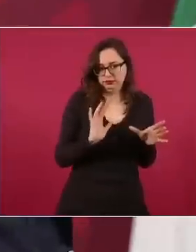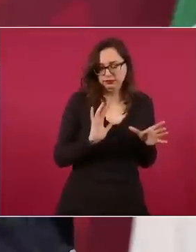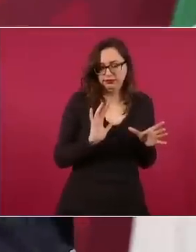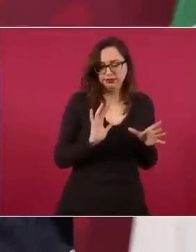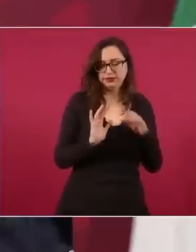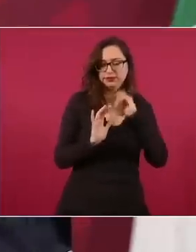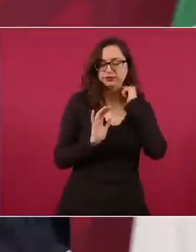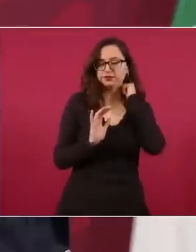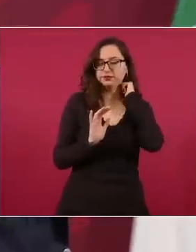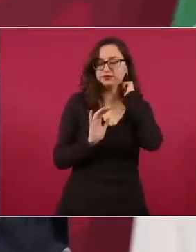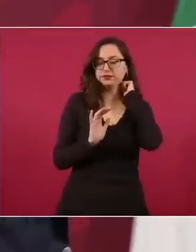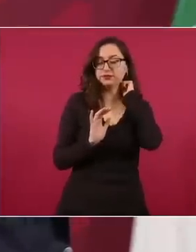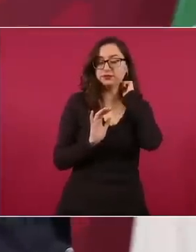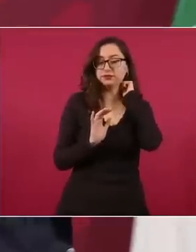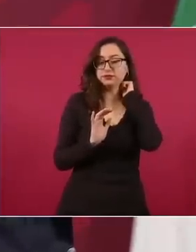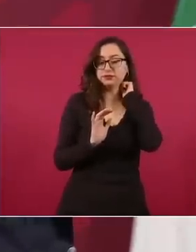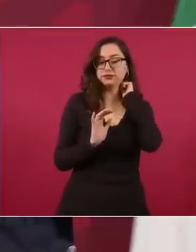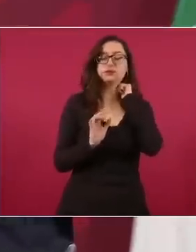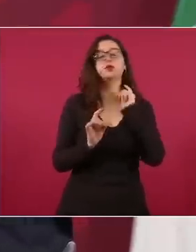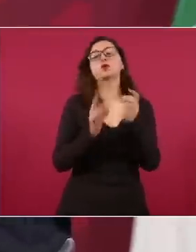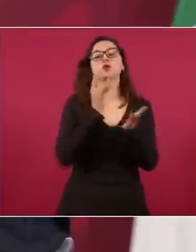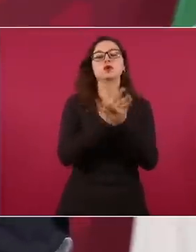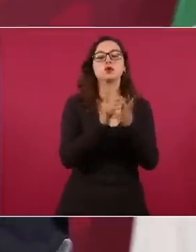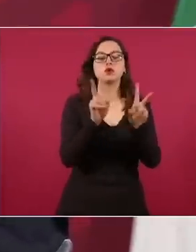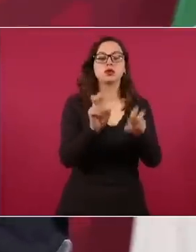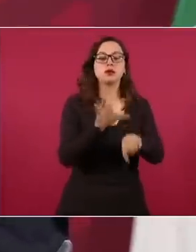de energías renovables,